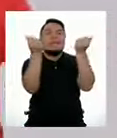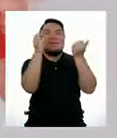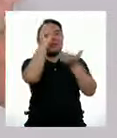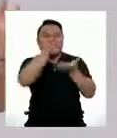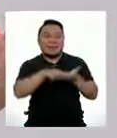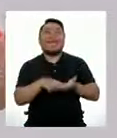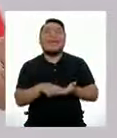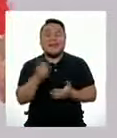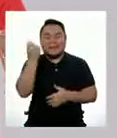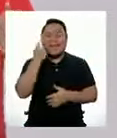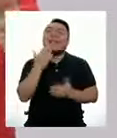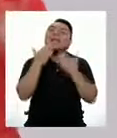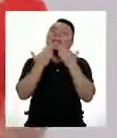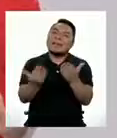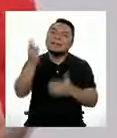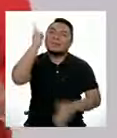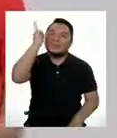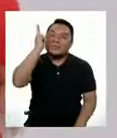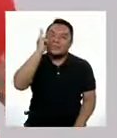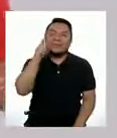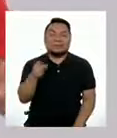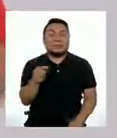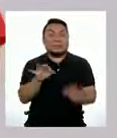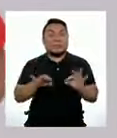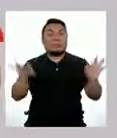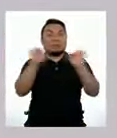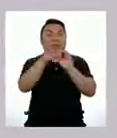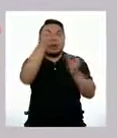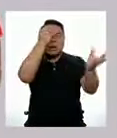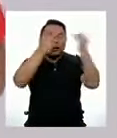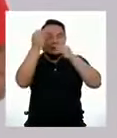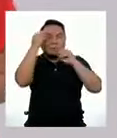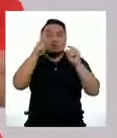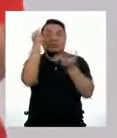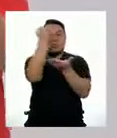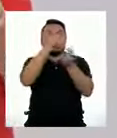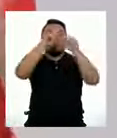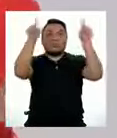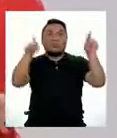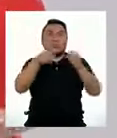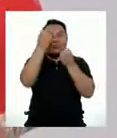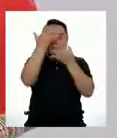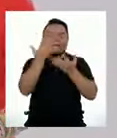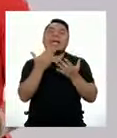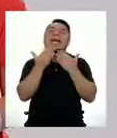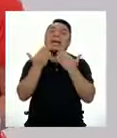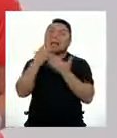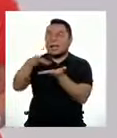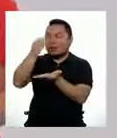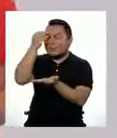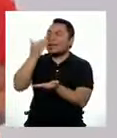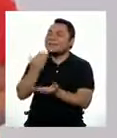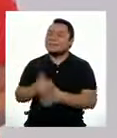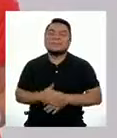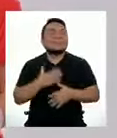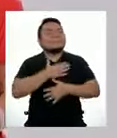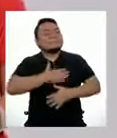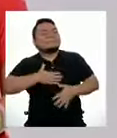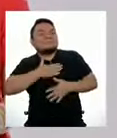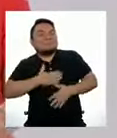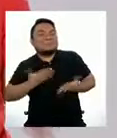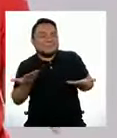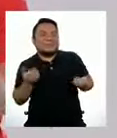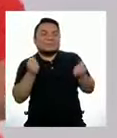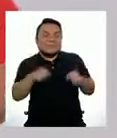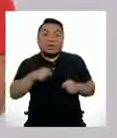rápidamente. Gracias, profesora. Es muy útil leer y analizar estos gráficos estadísticos. Gracias por todo lo aprendido. Ha sido un gusto, Patti,